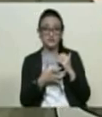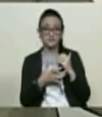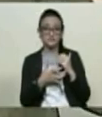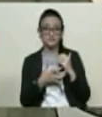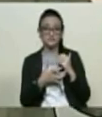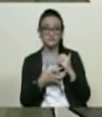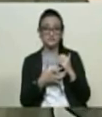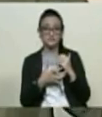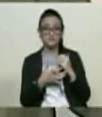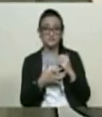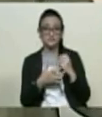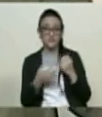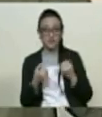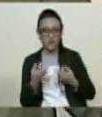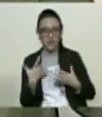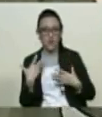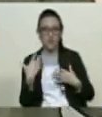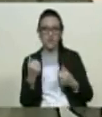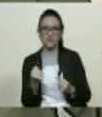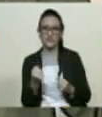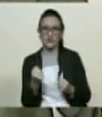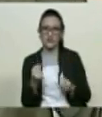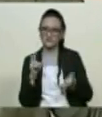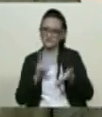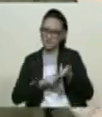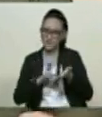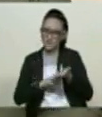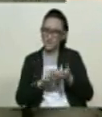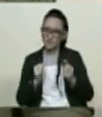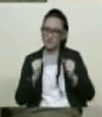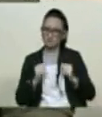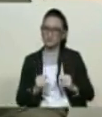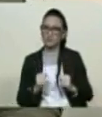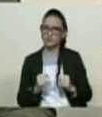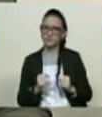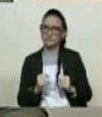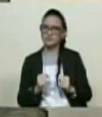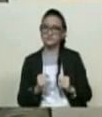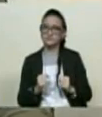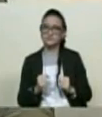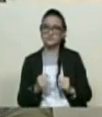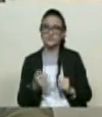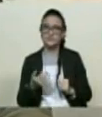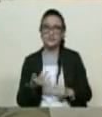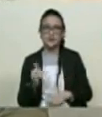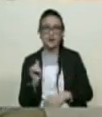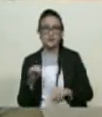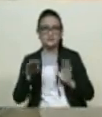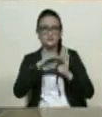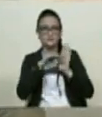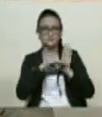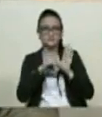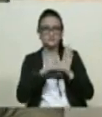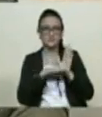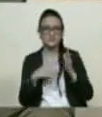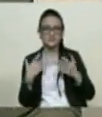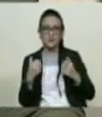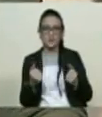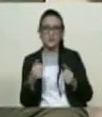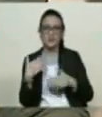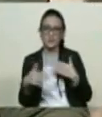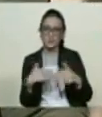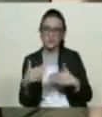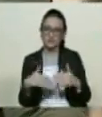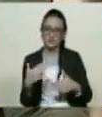que generan una gran confianza, transparencia, solidez. Tenemos además de eso las garantías sobre la seguridad del